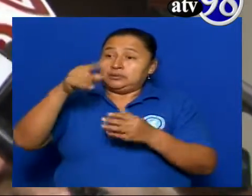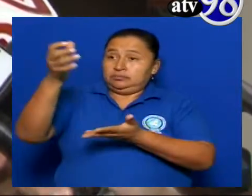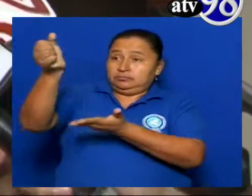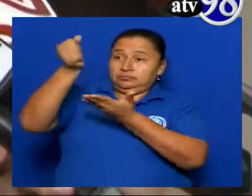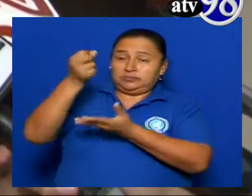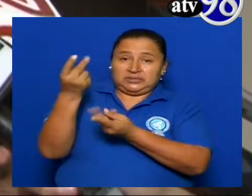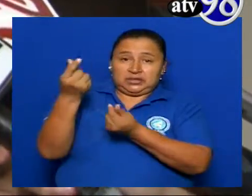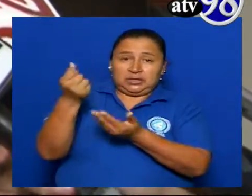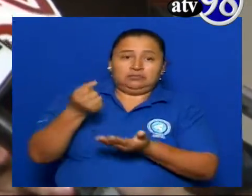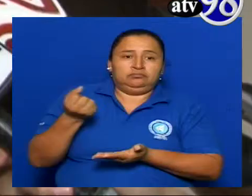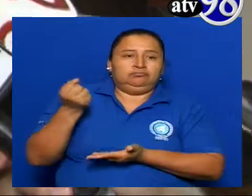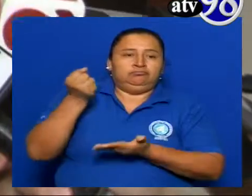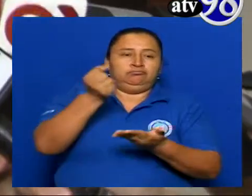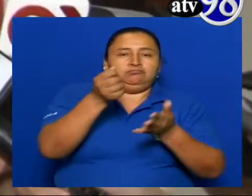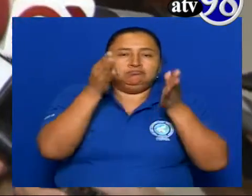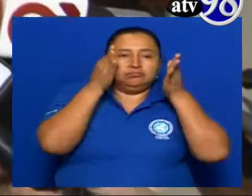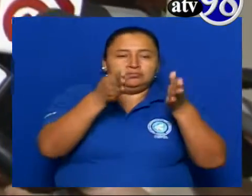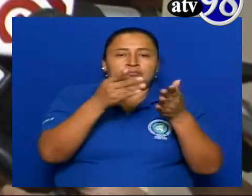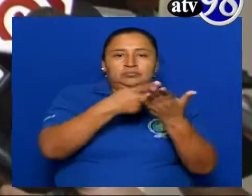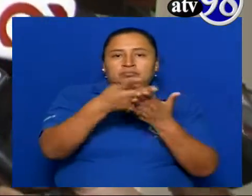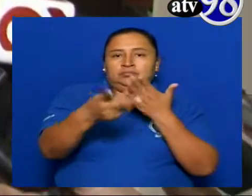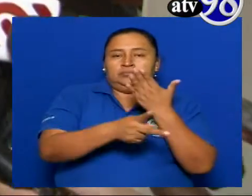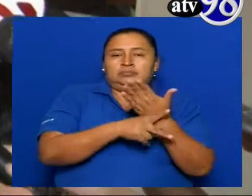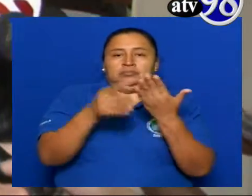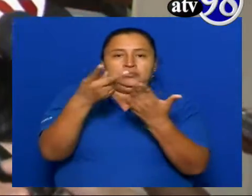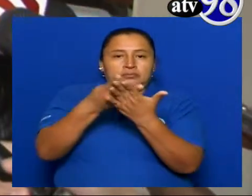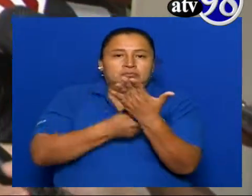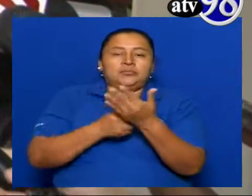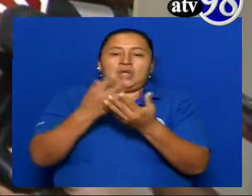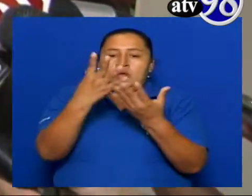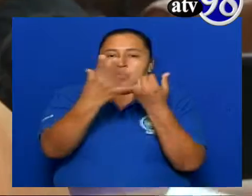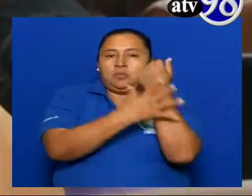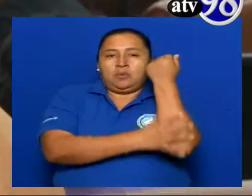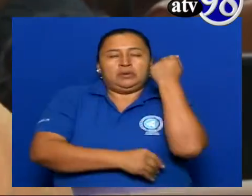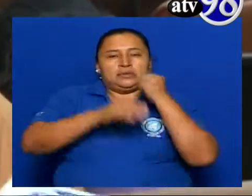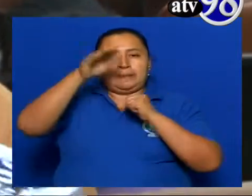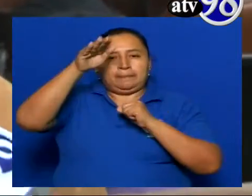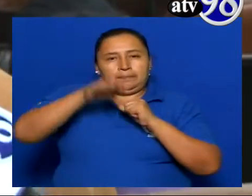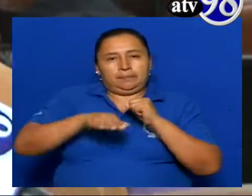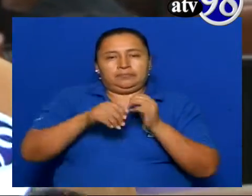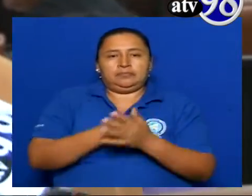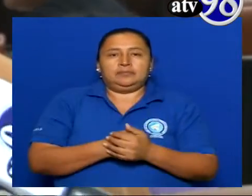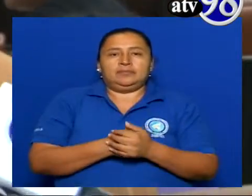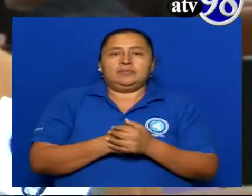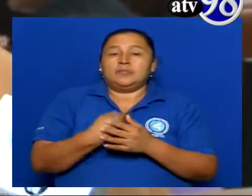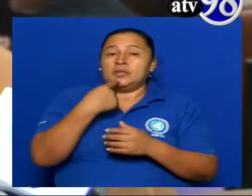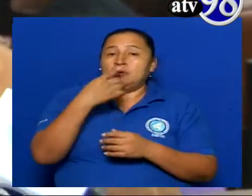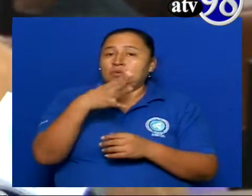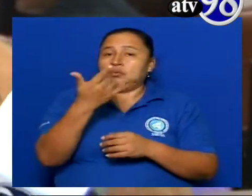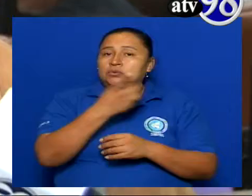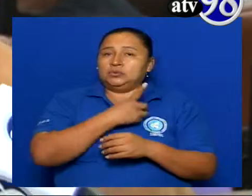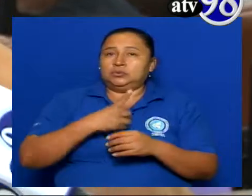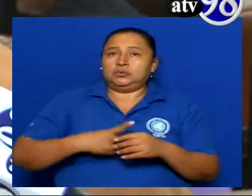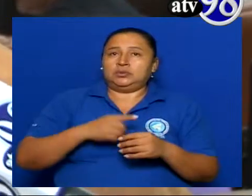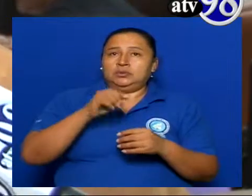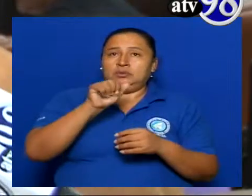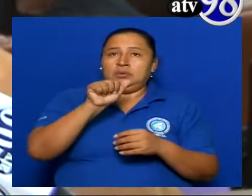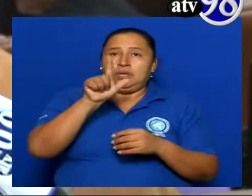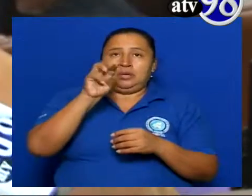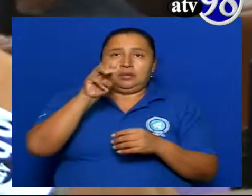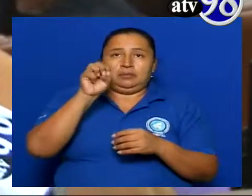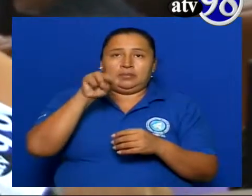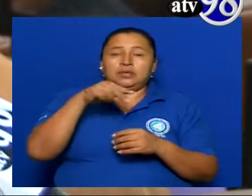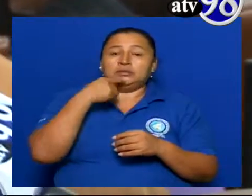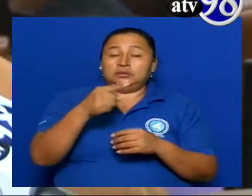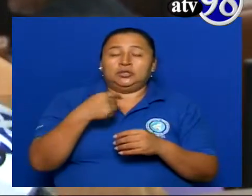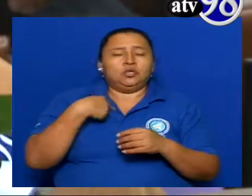cooperación están enfocados a los programas y proyectos de combate a la pobreza. Para nosotros, todos los avances